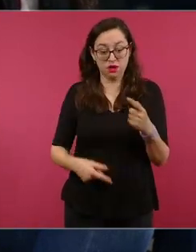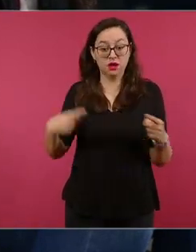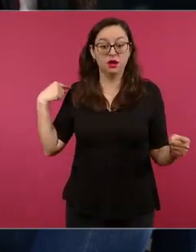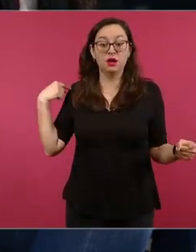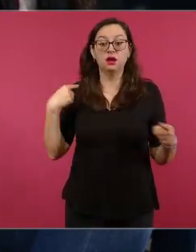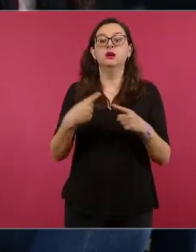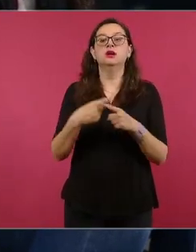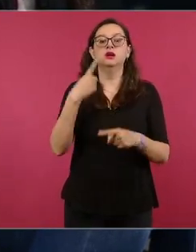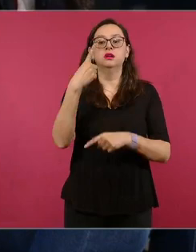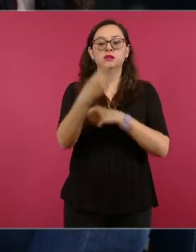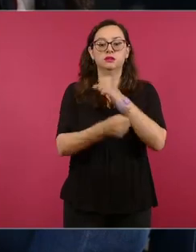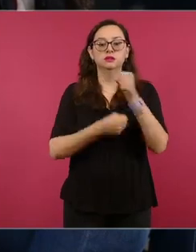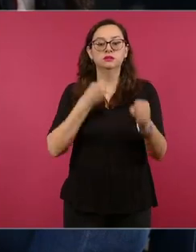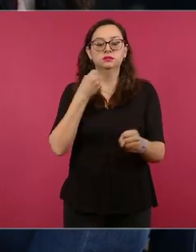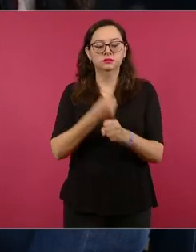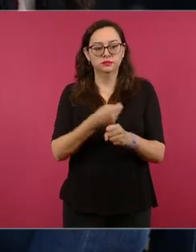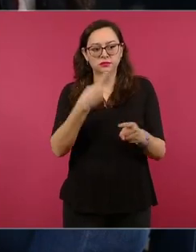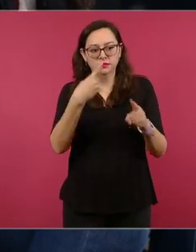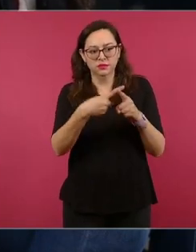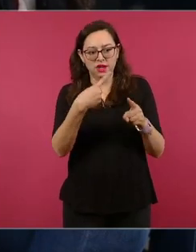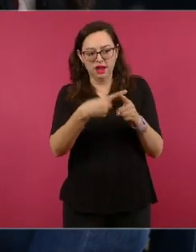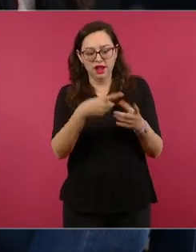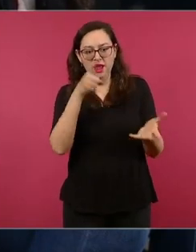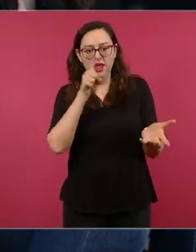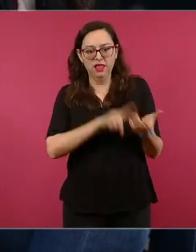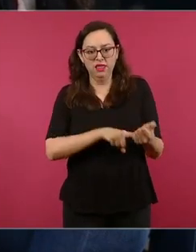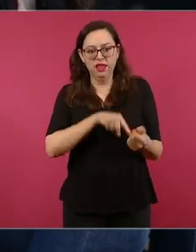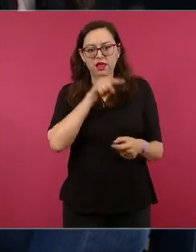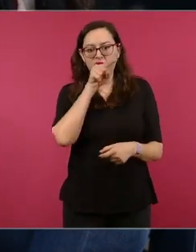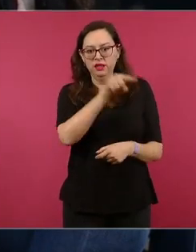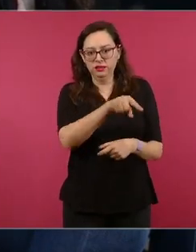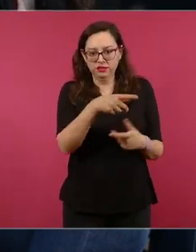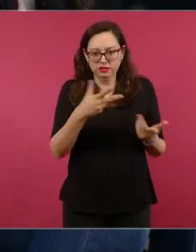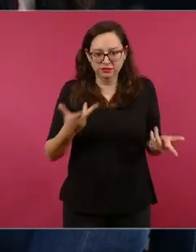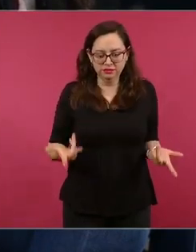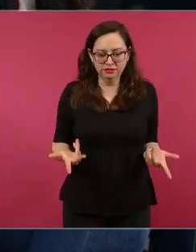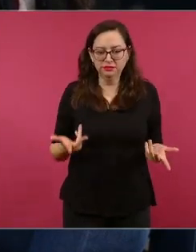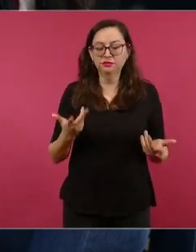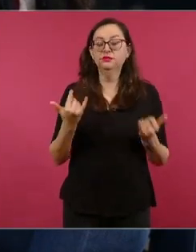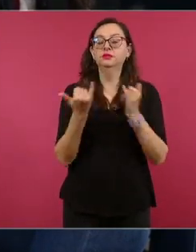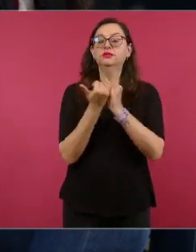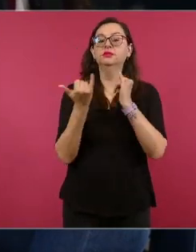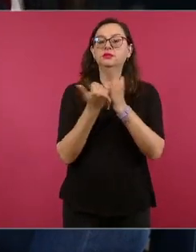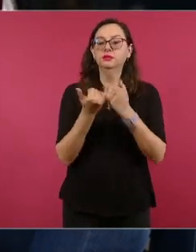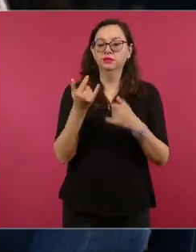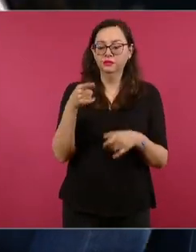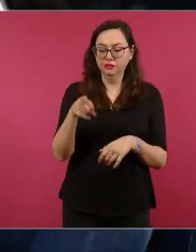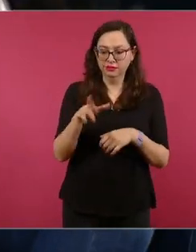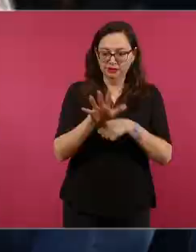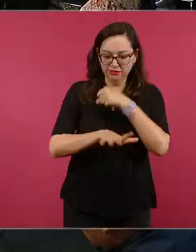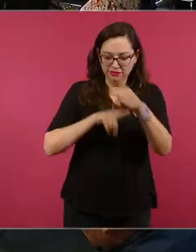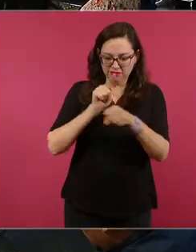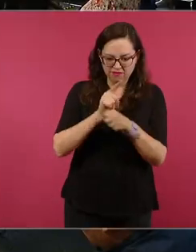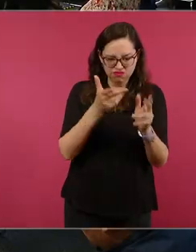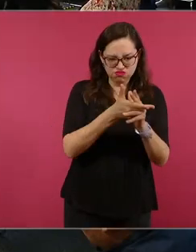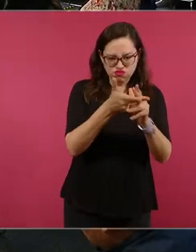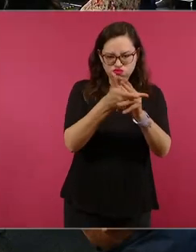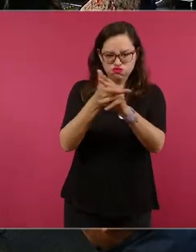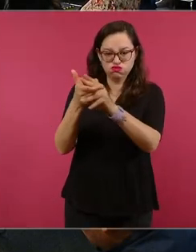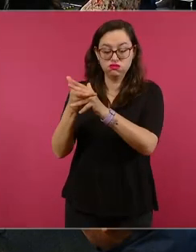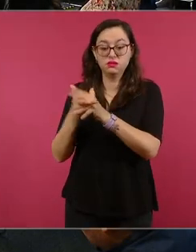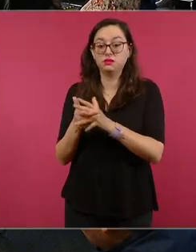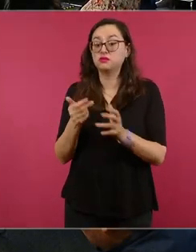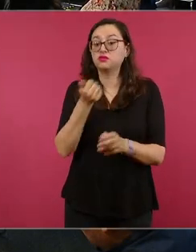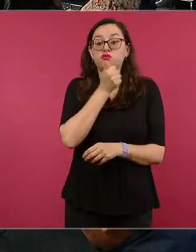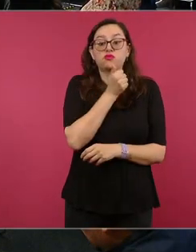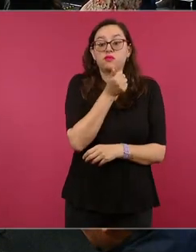no se puede dar con él o los asesinos seriales del bosque de Nativitas, Ya hay denuncias en todos los casos, algunas de